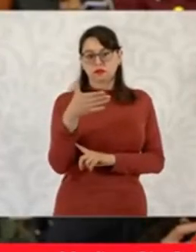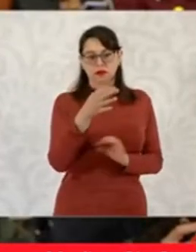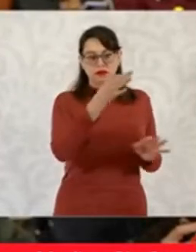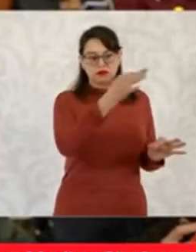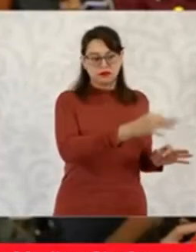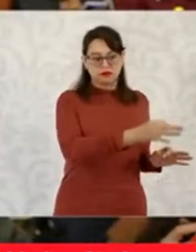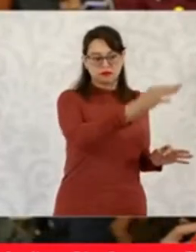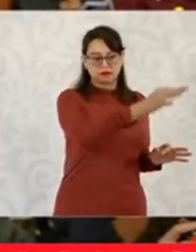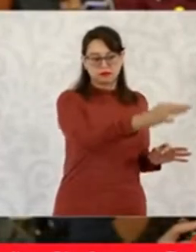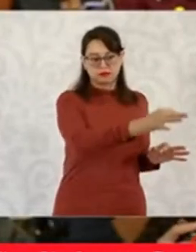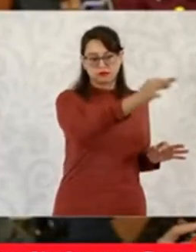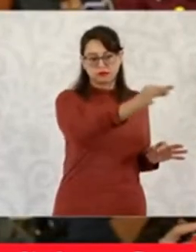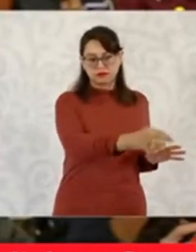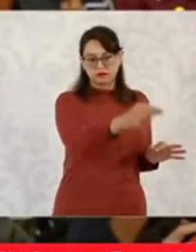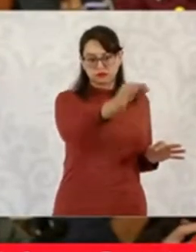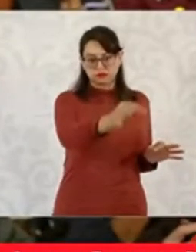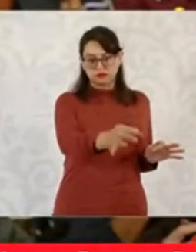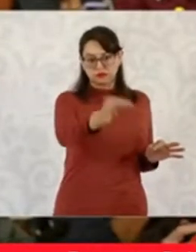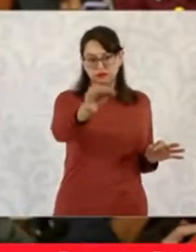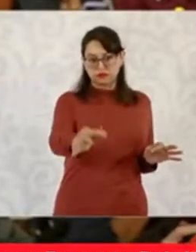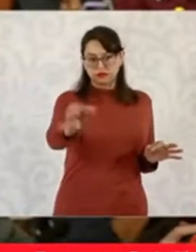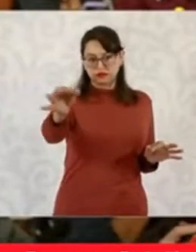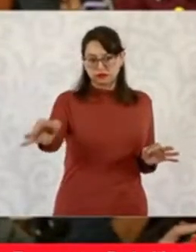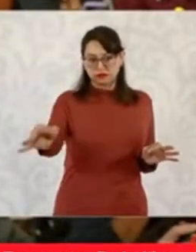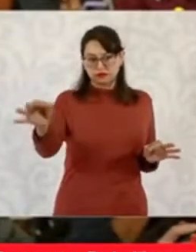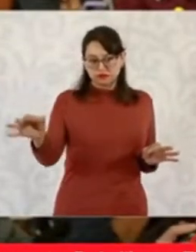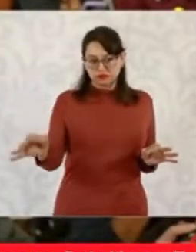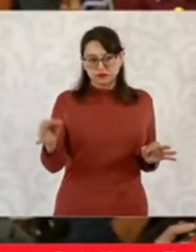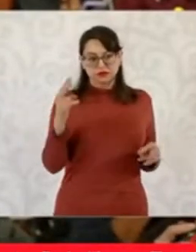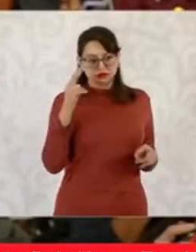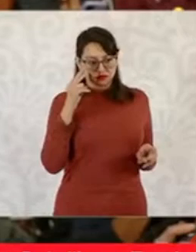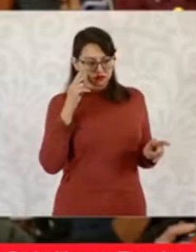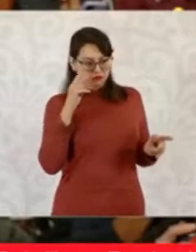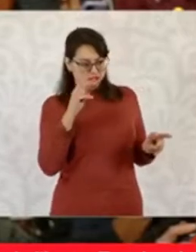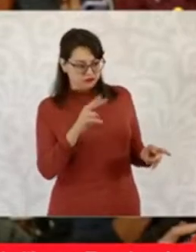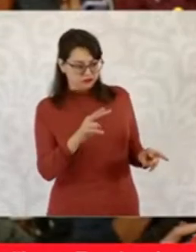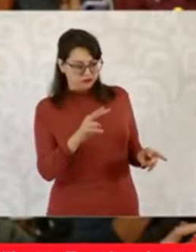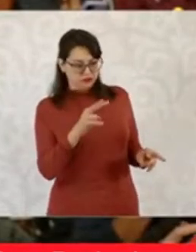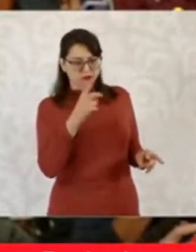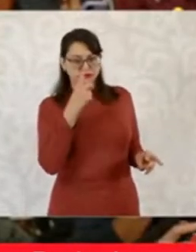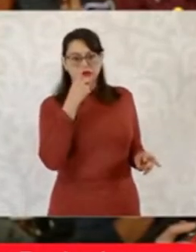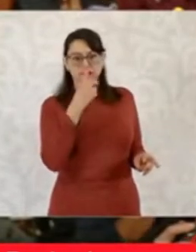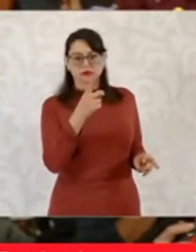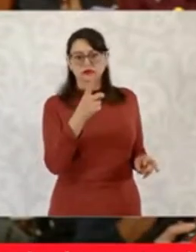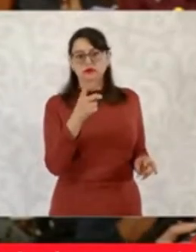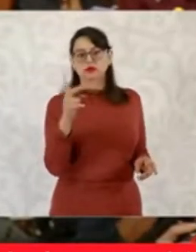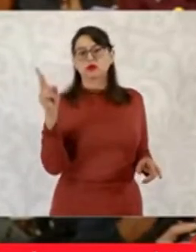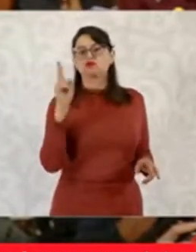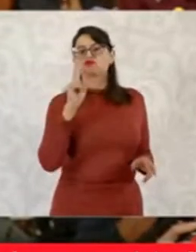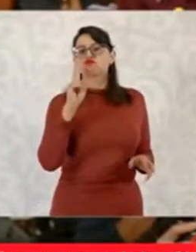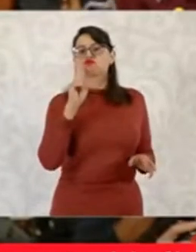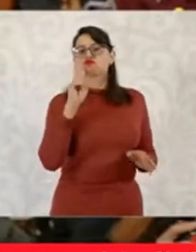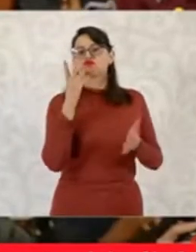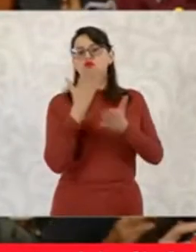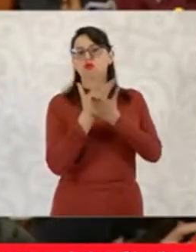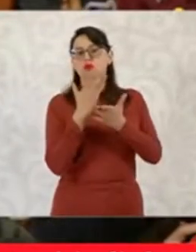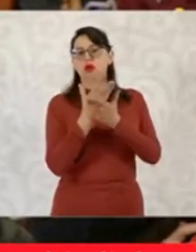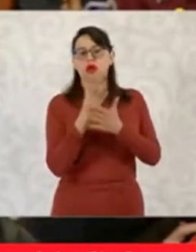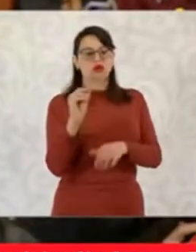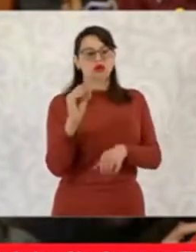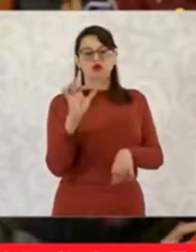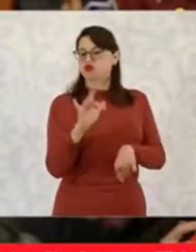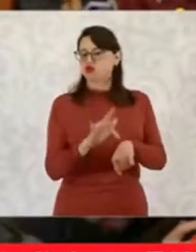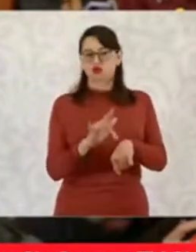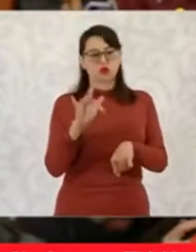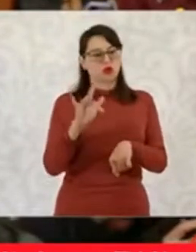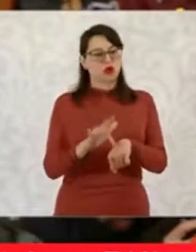banderitas, pues banderines, donde en estos banderines alcancé a leer que decía evidencia, no tocar, es evidencia.